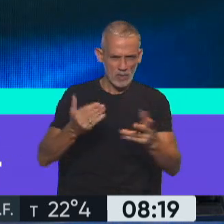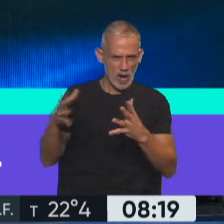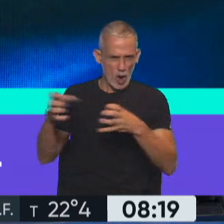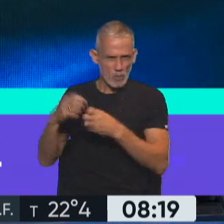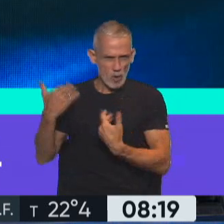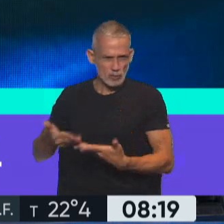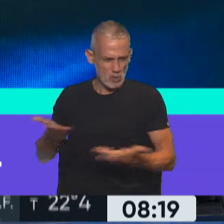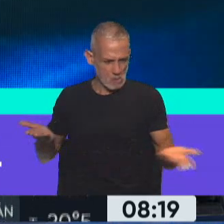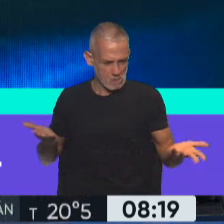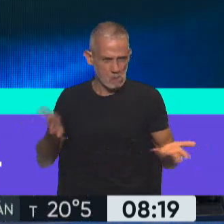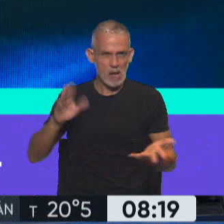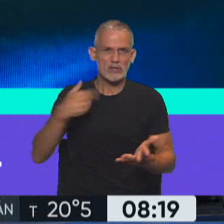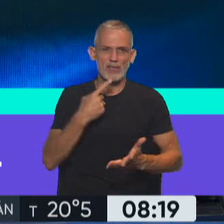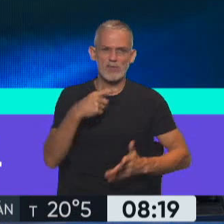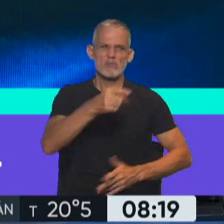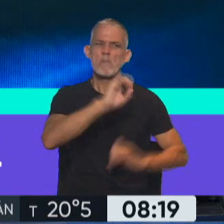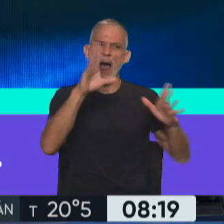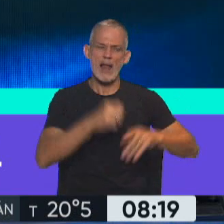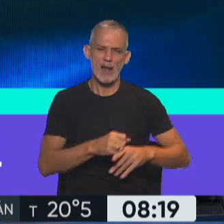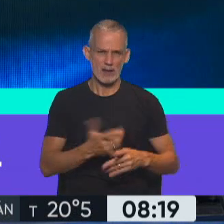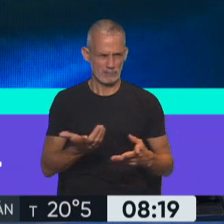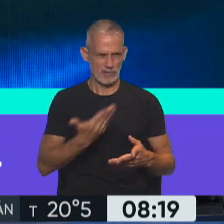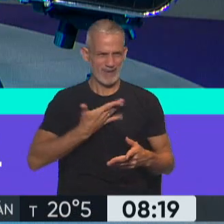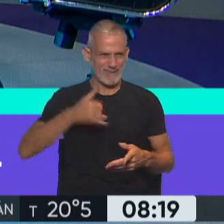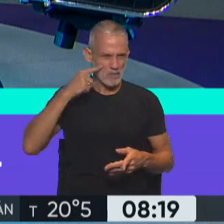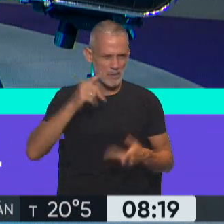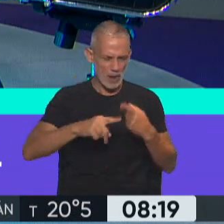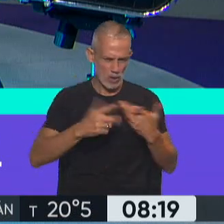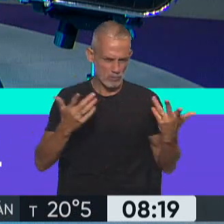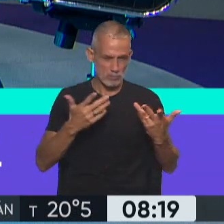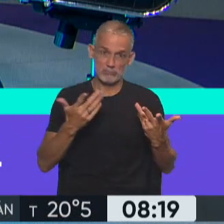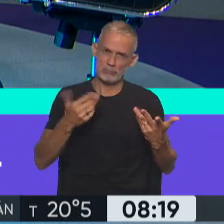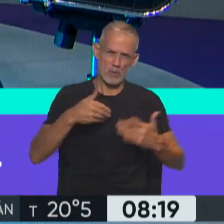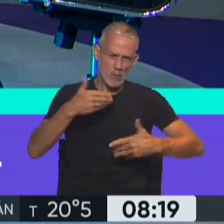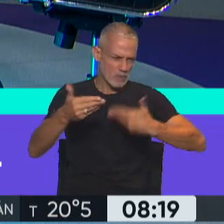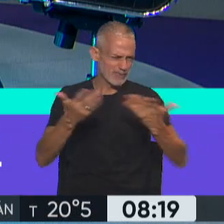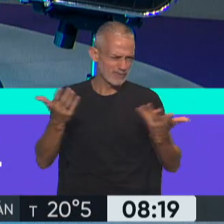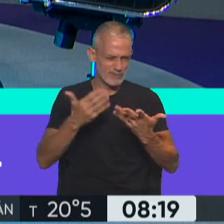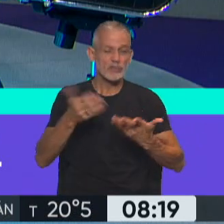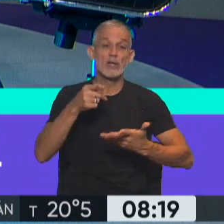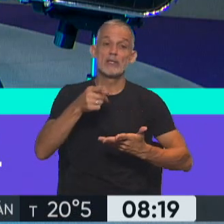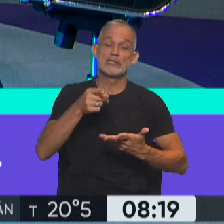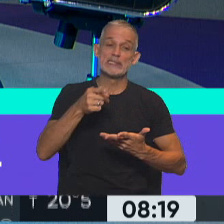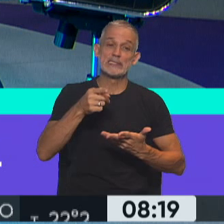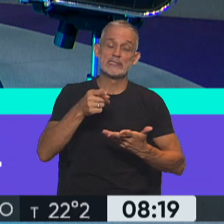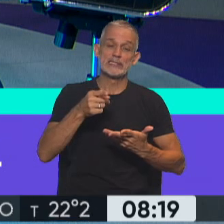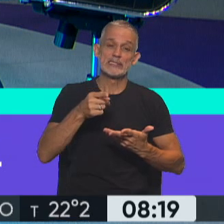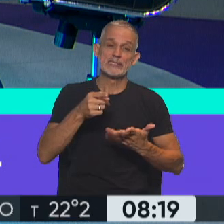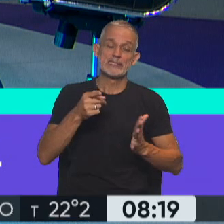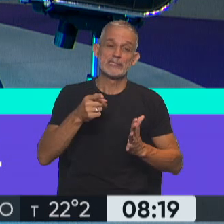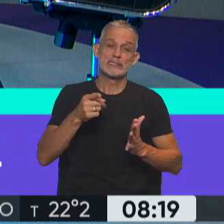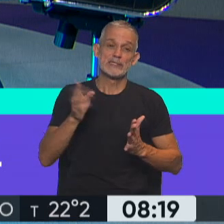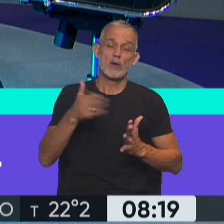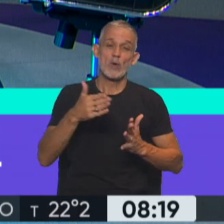la oposición podría cuestionar este entendimiento. Bueno, quienes más cuestionan la iniciativa de Juntos de la